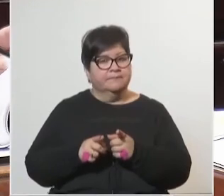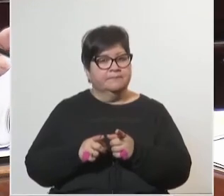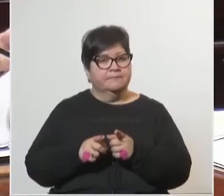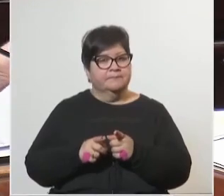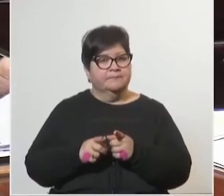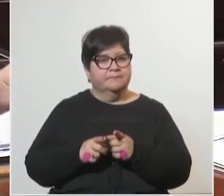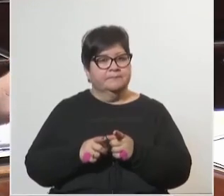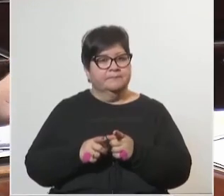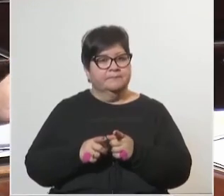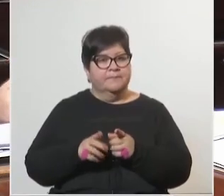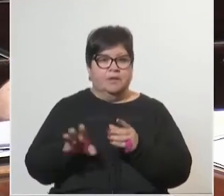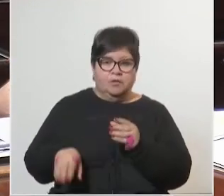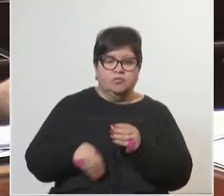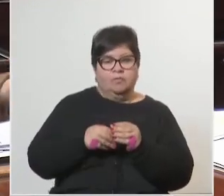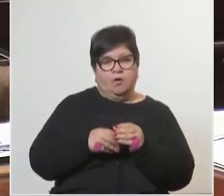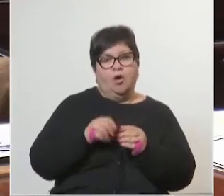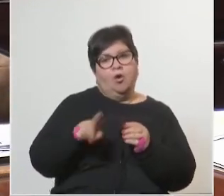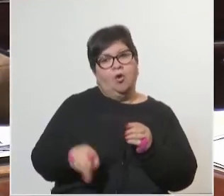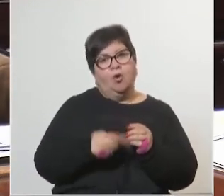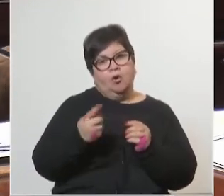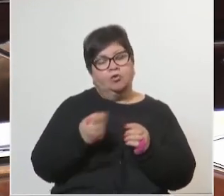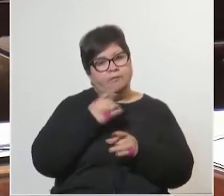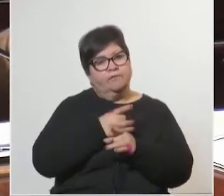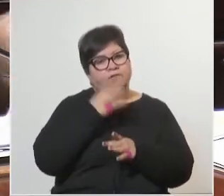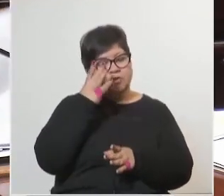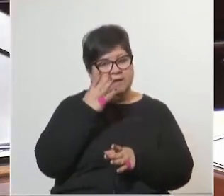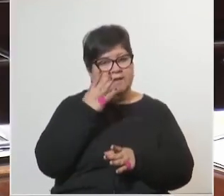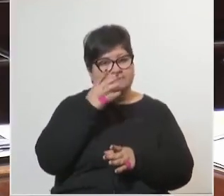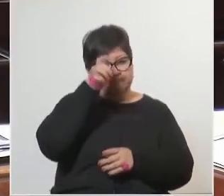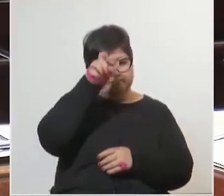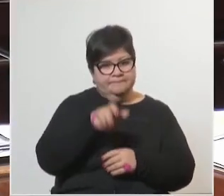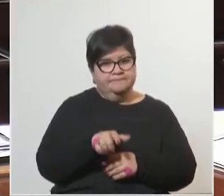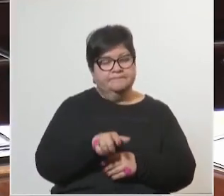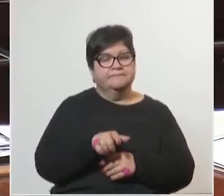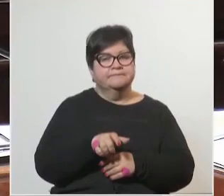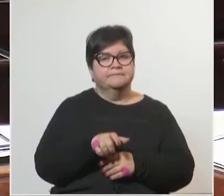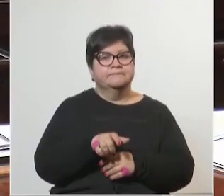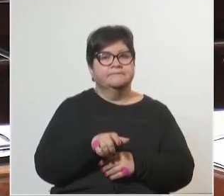la de otro prestigioso profesional,